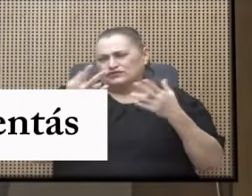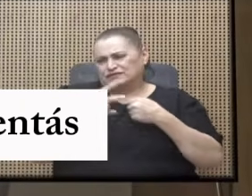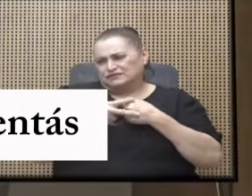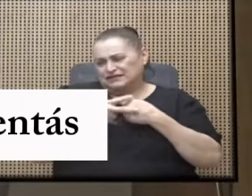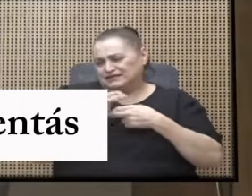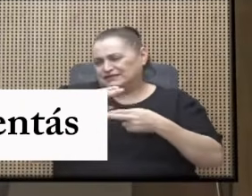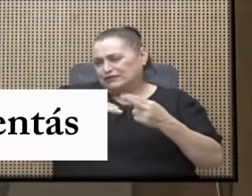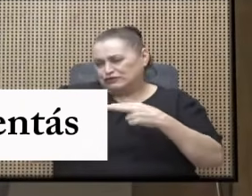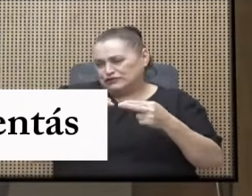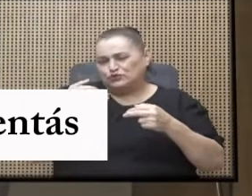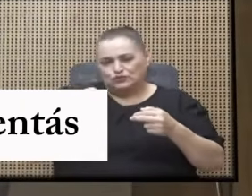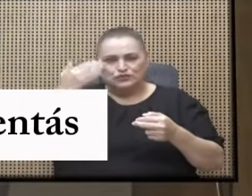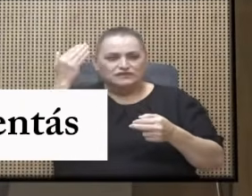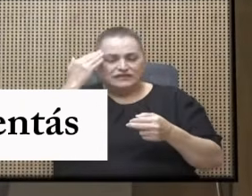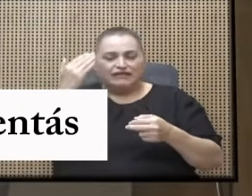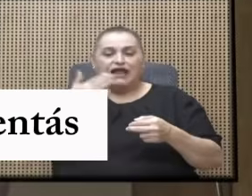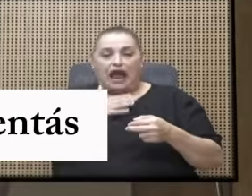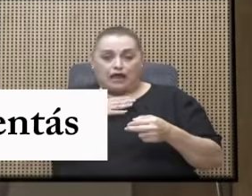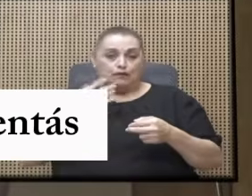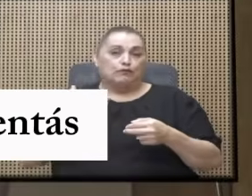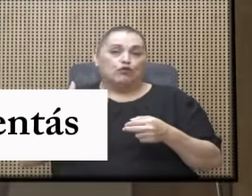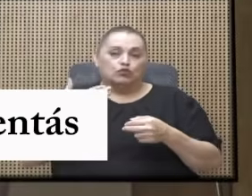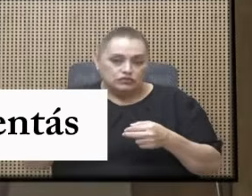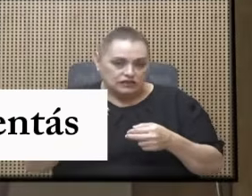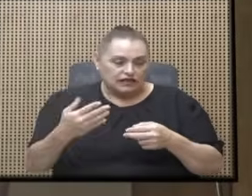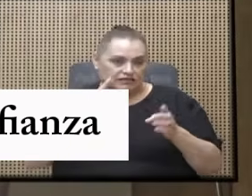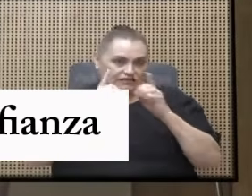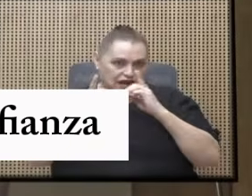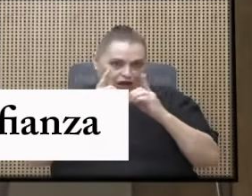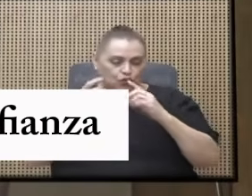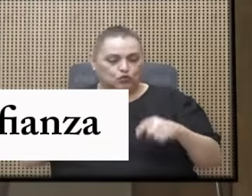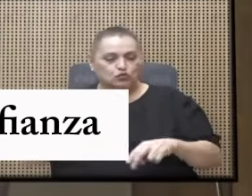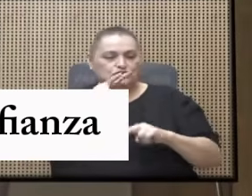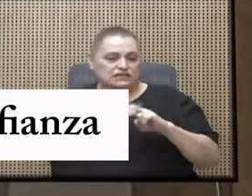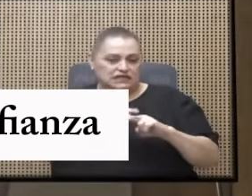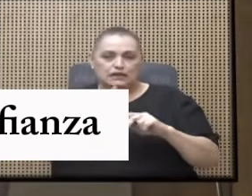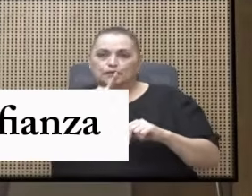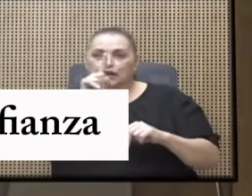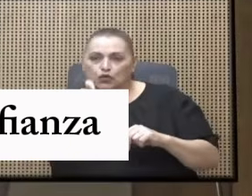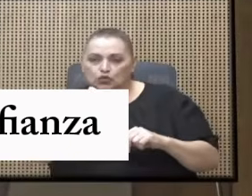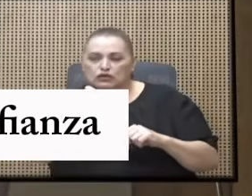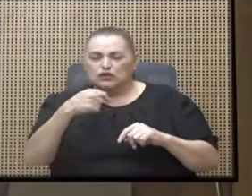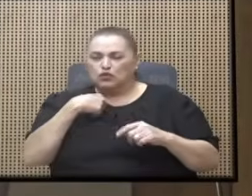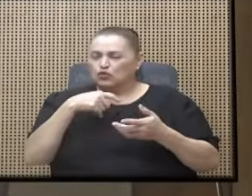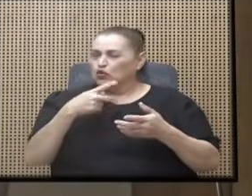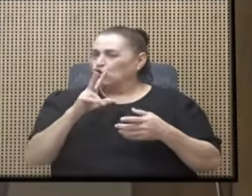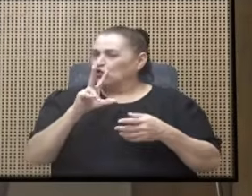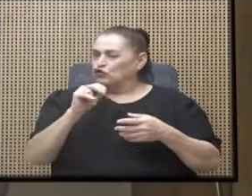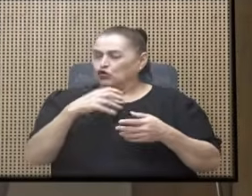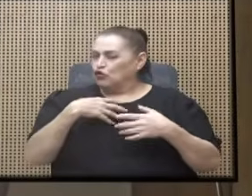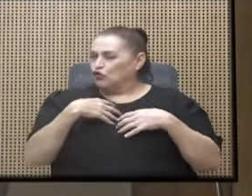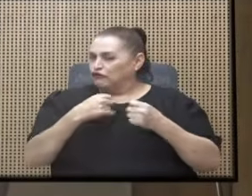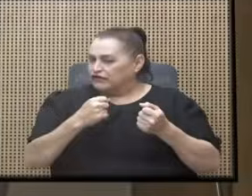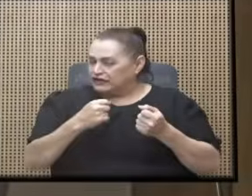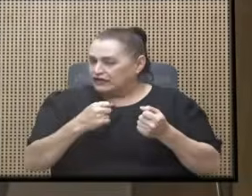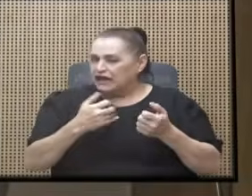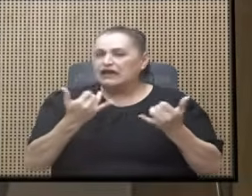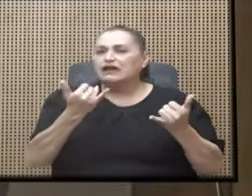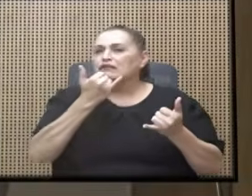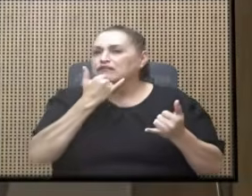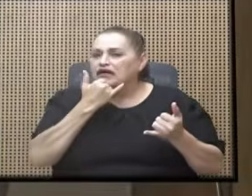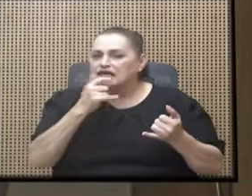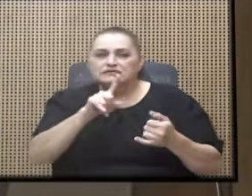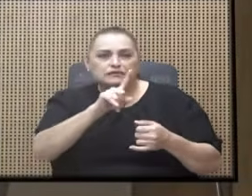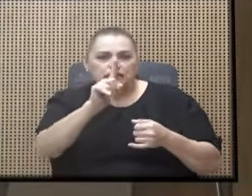sabe, cuando hay voluntad de diálogo, te sentás, preguntás si hay algo que te genera desconfianza, mira, ¿qué está